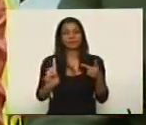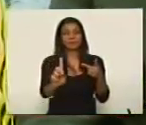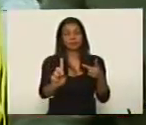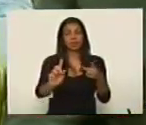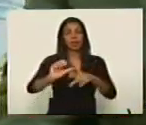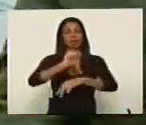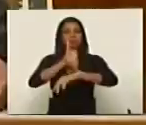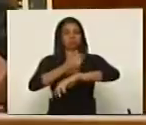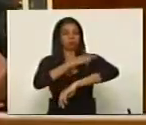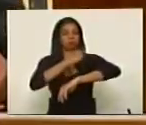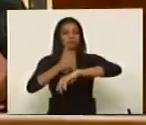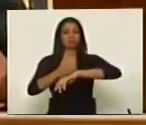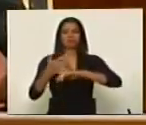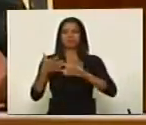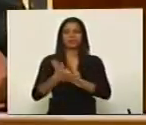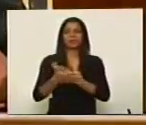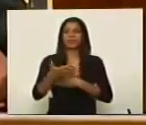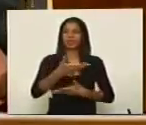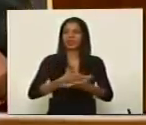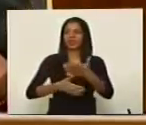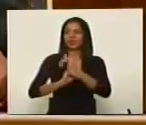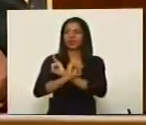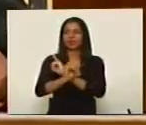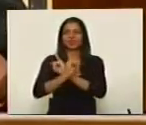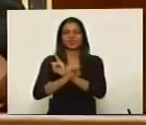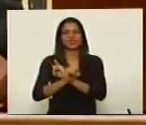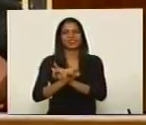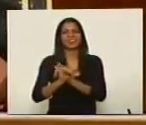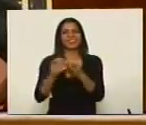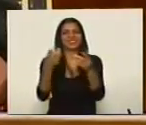Intendente Nacional de Blockchain y Criptoactivos,